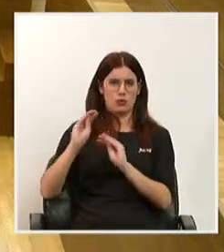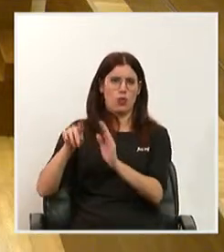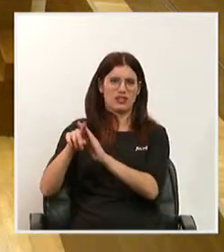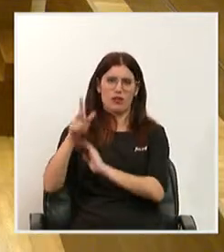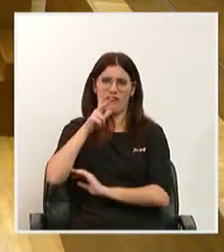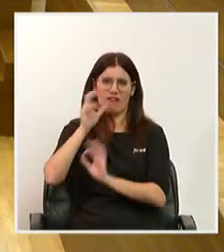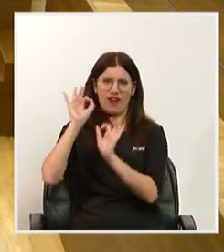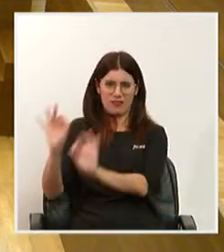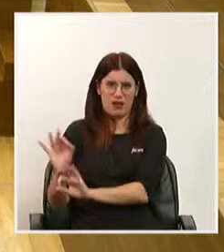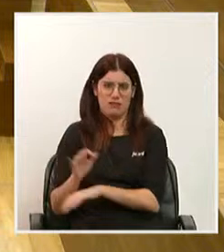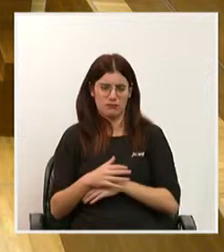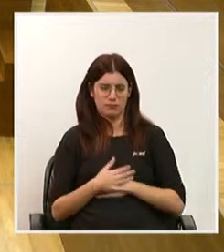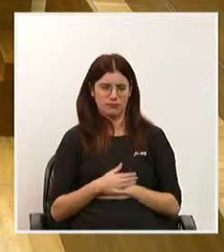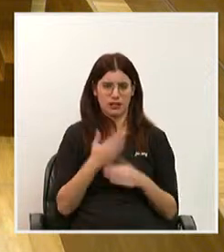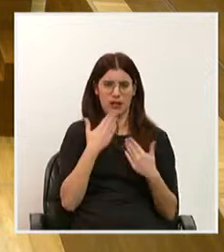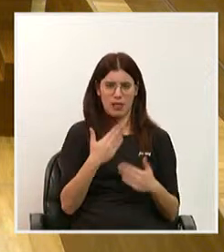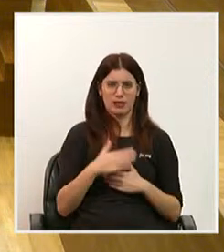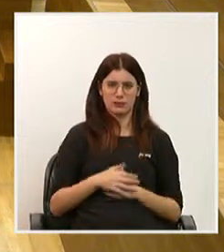Muchísimas